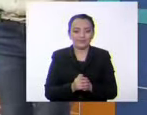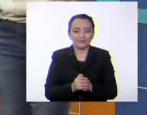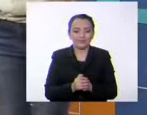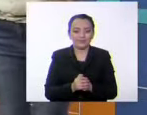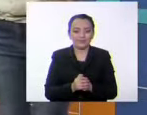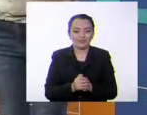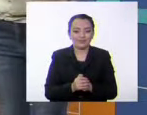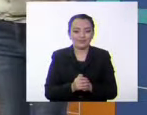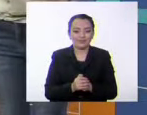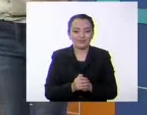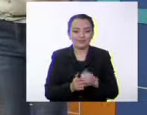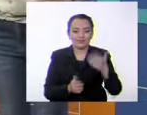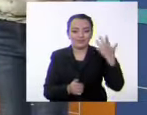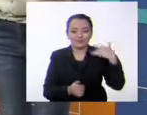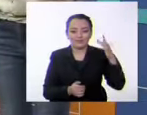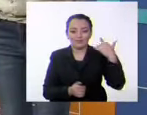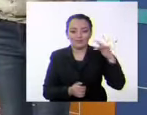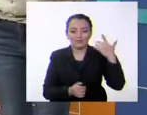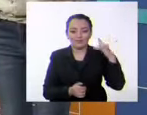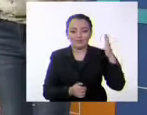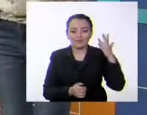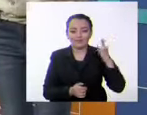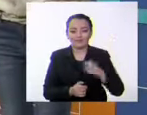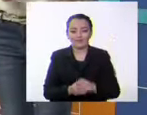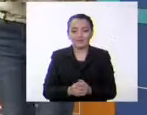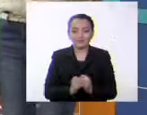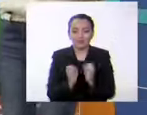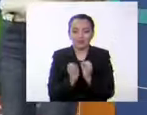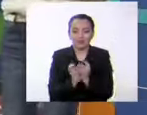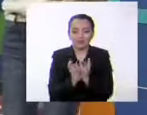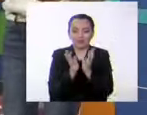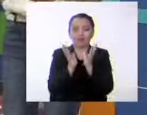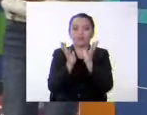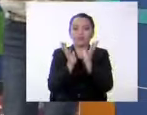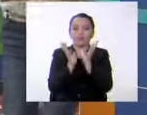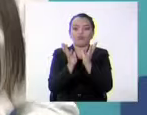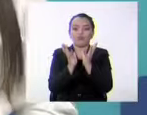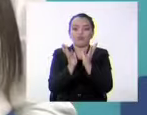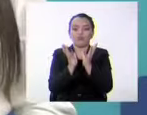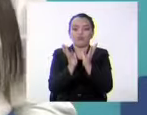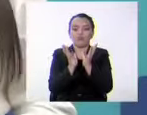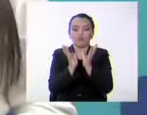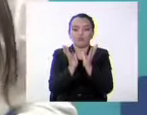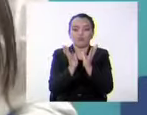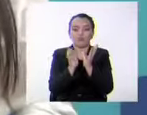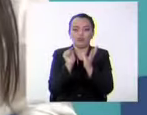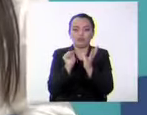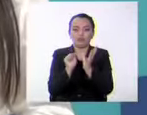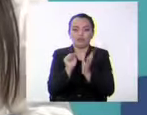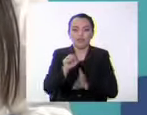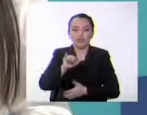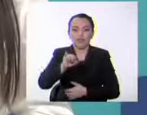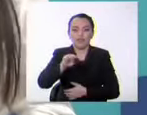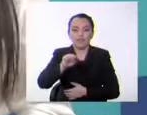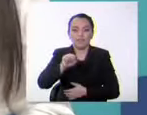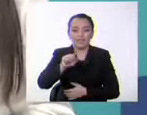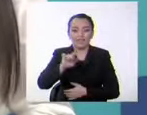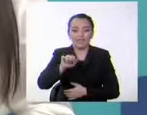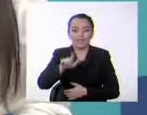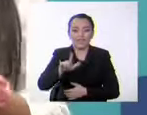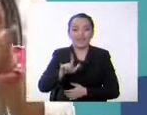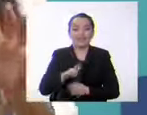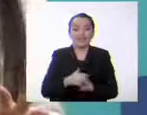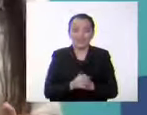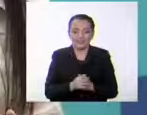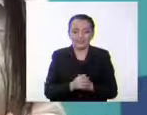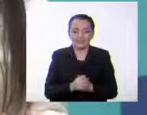la tradición de los farolitos. Mira, uno que ya trabajamos. Ya trabajamos los farolitos. Es inmaterial. Es inmaterial. Es inmaterial.